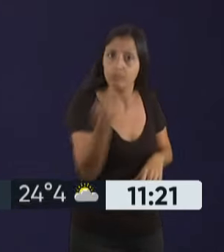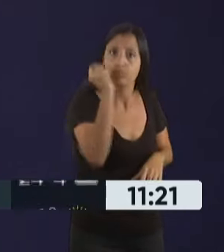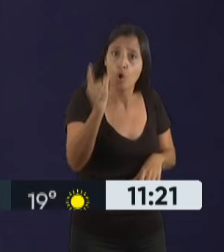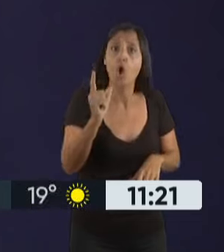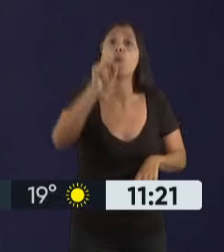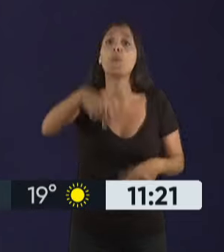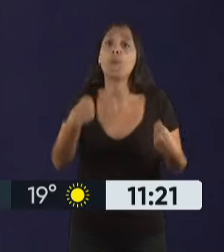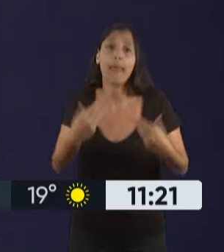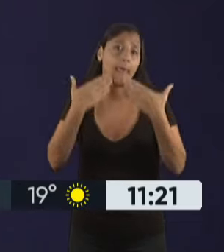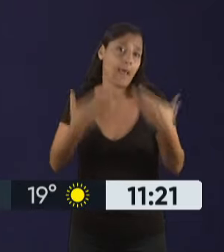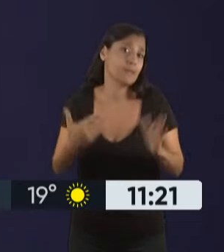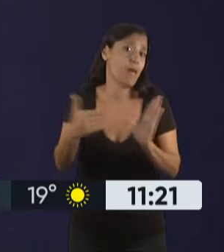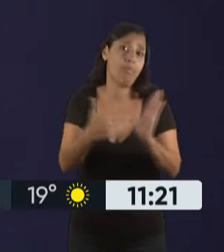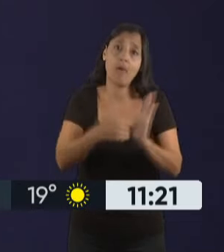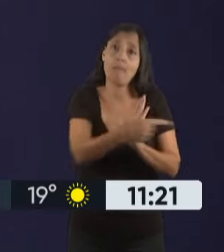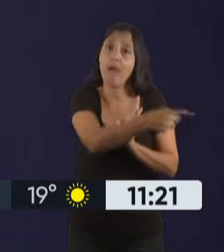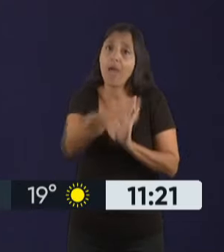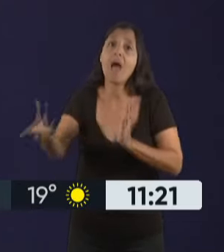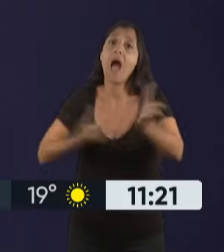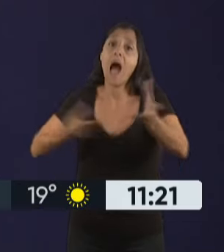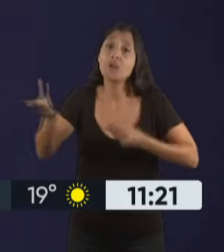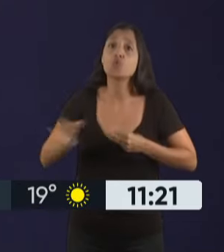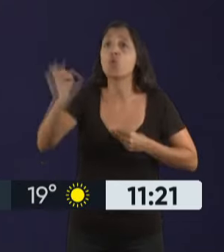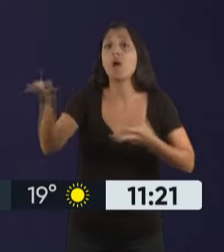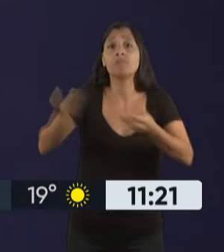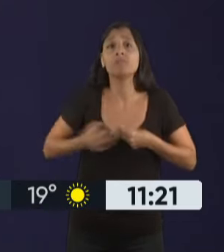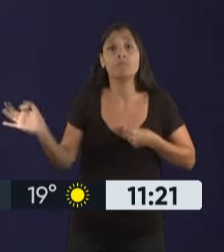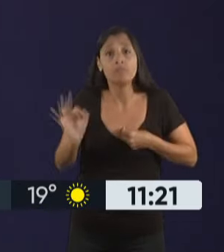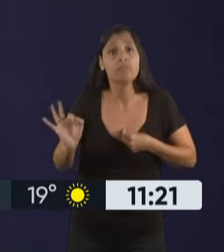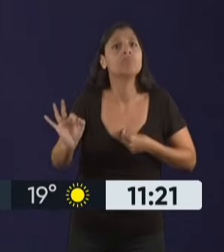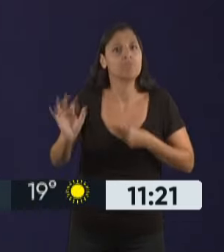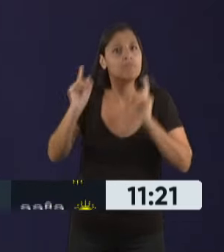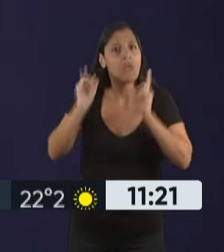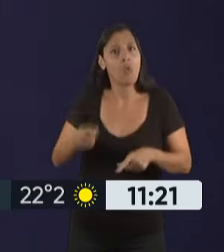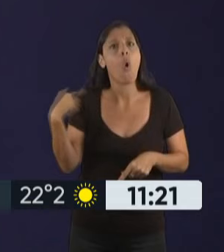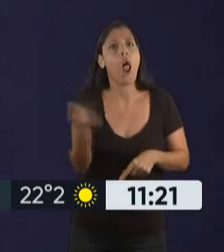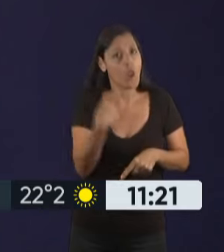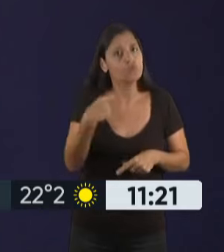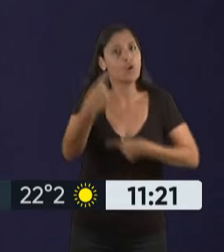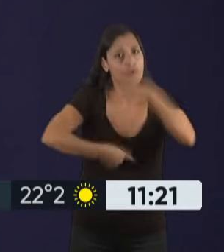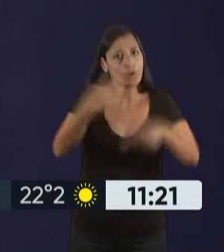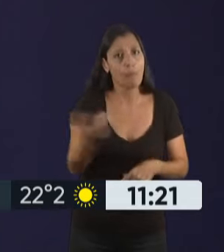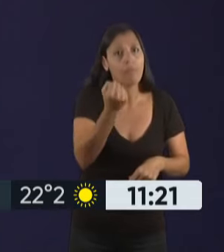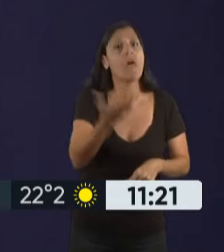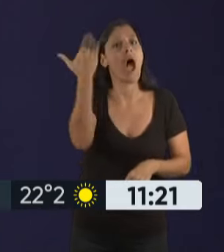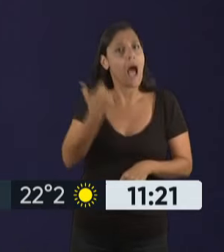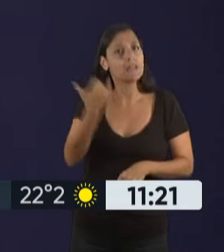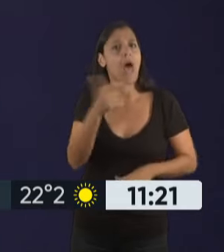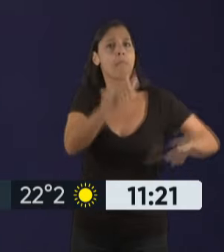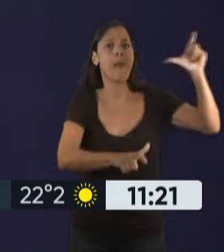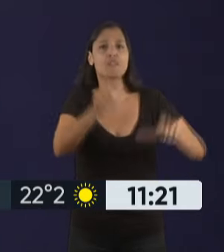la colaboración o sin la colaboración de quienes ayer intentaron una vez más